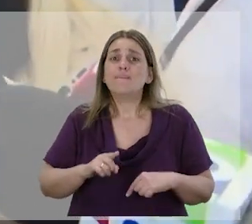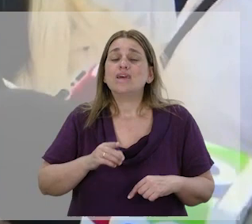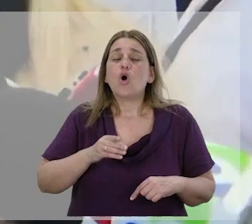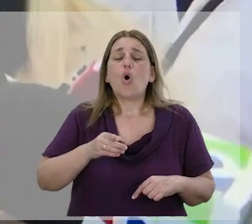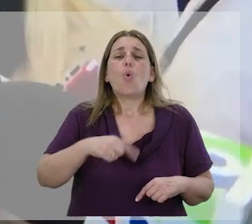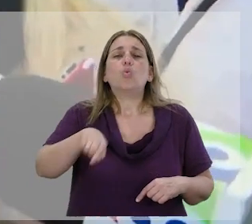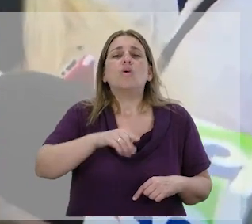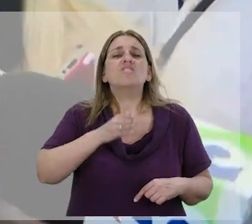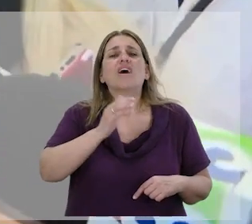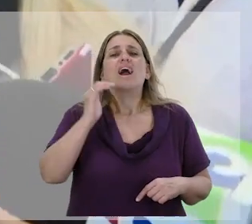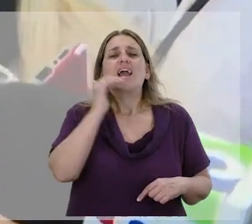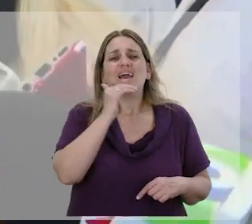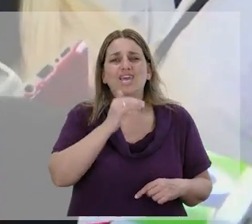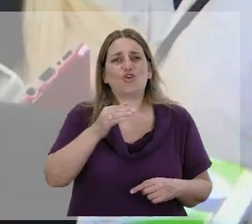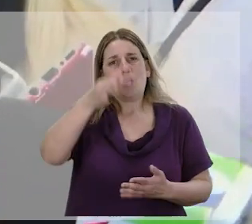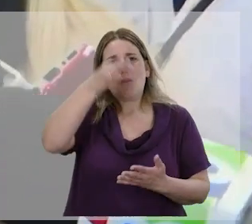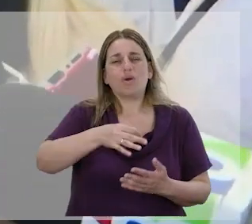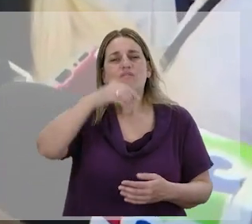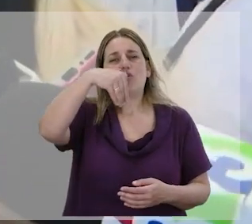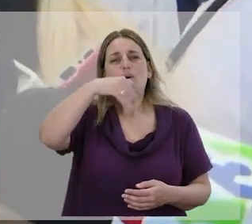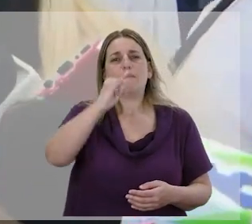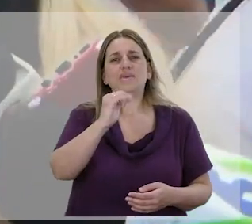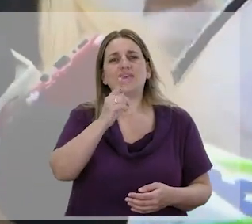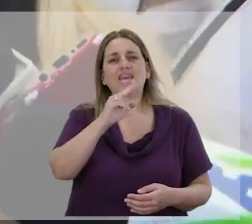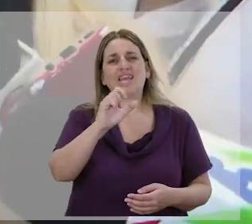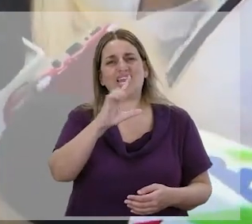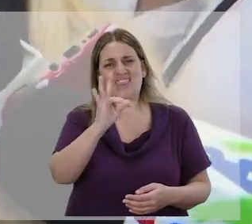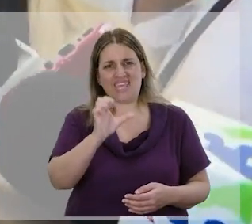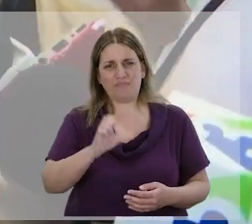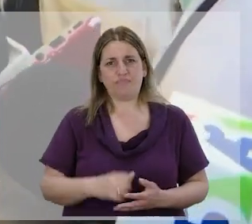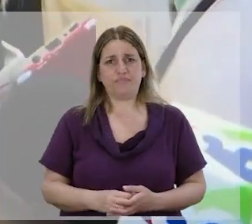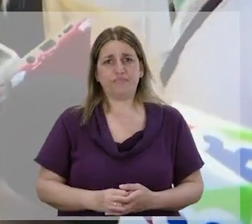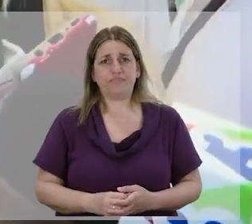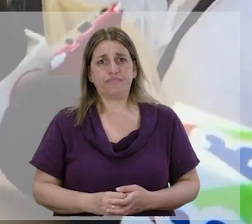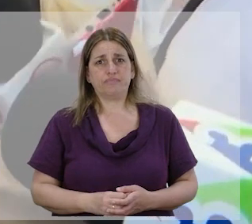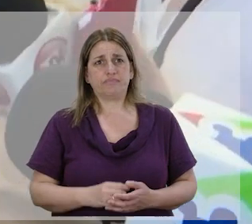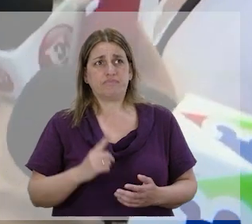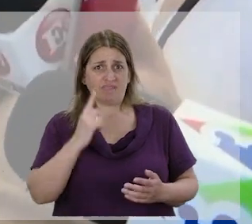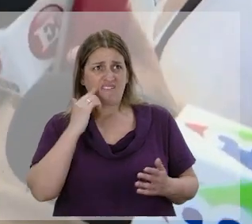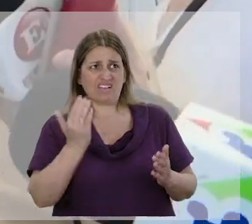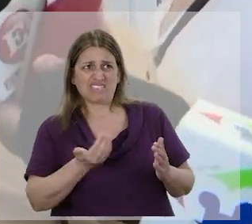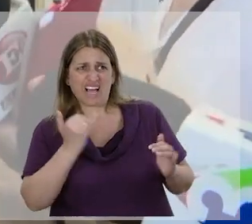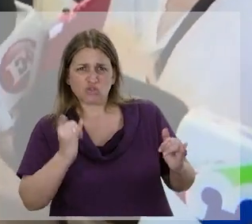seguir con tarjeta. Ahora, vayan un... ¿Hay cajero en Miguelete?